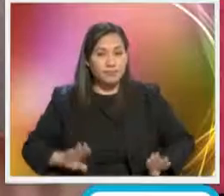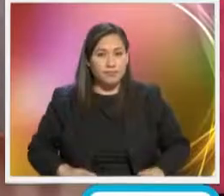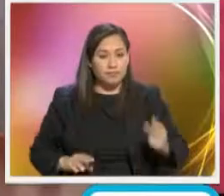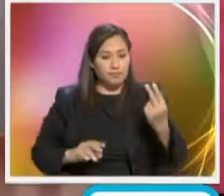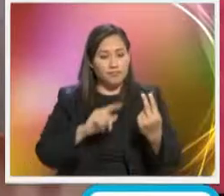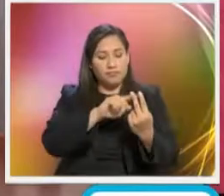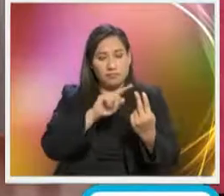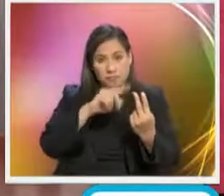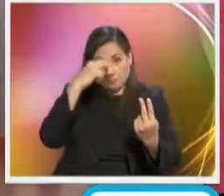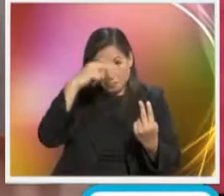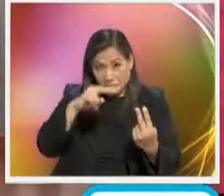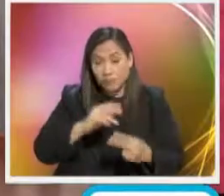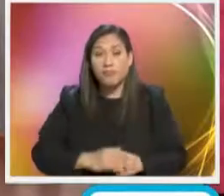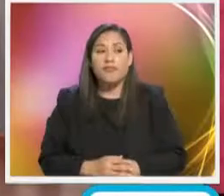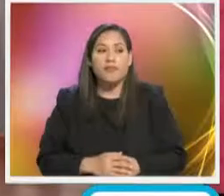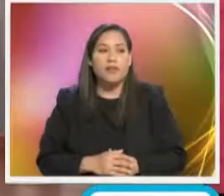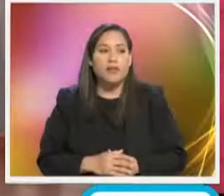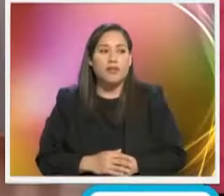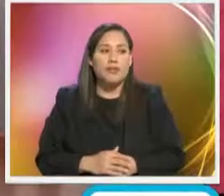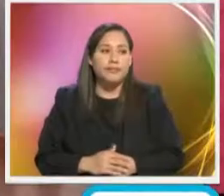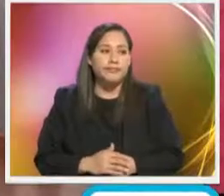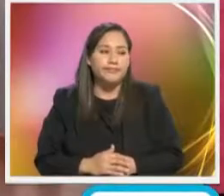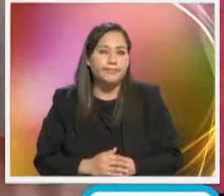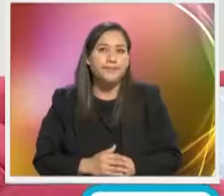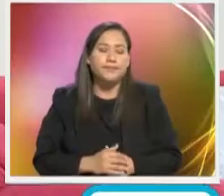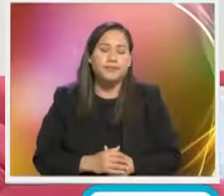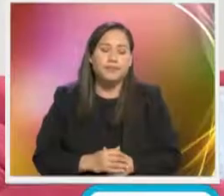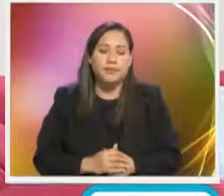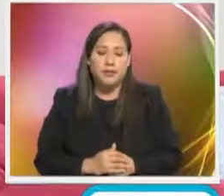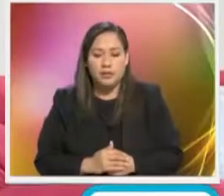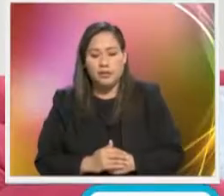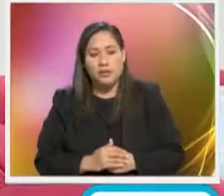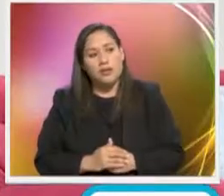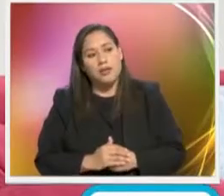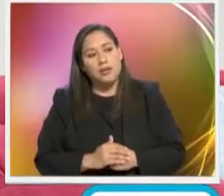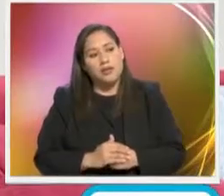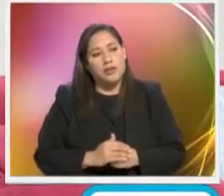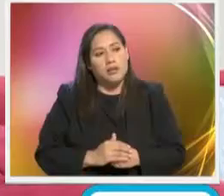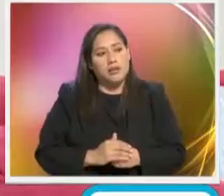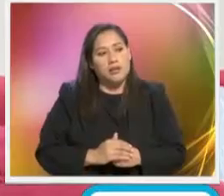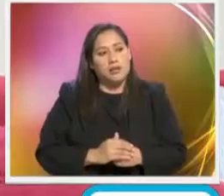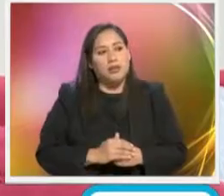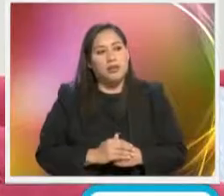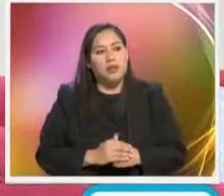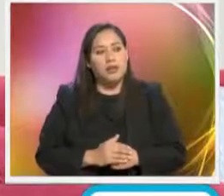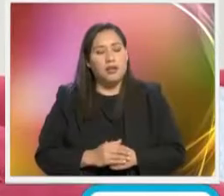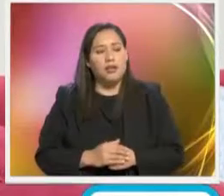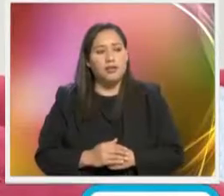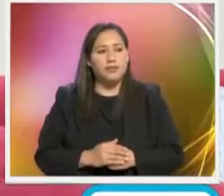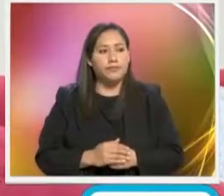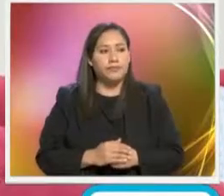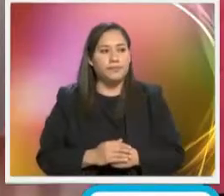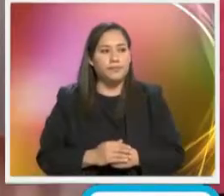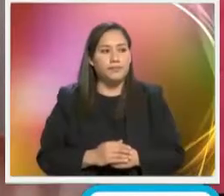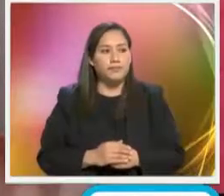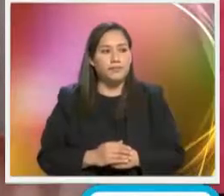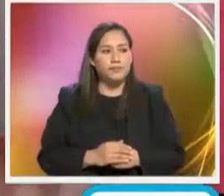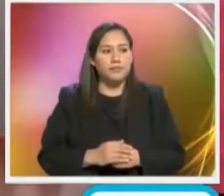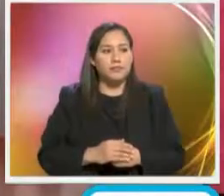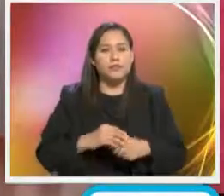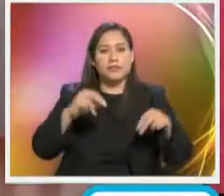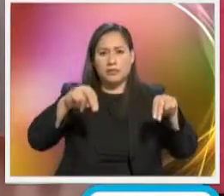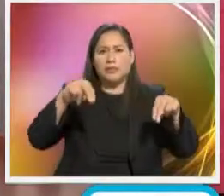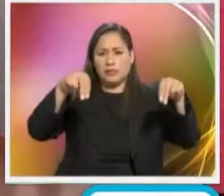pareja mexicana, sí tuvieron un clavado con alto nivel, ¿no? De dificultad, pero estuvo